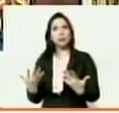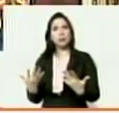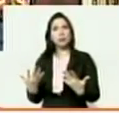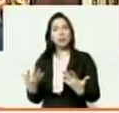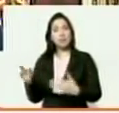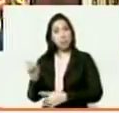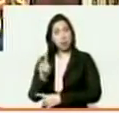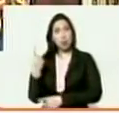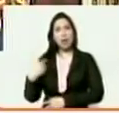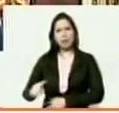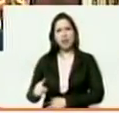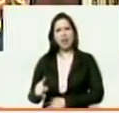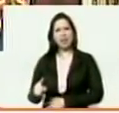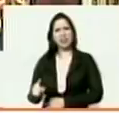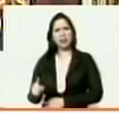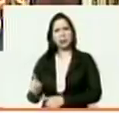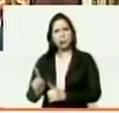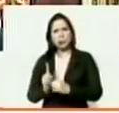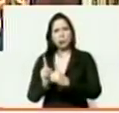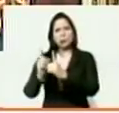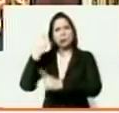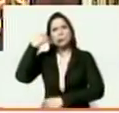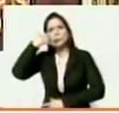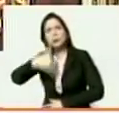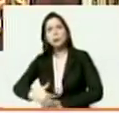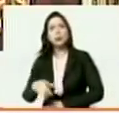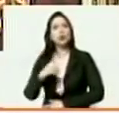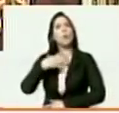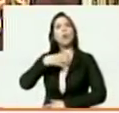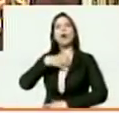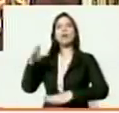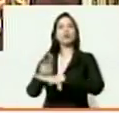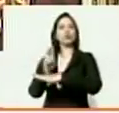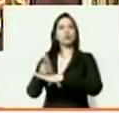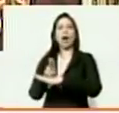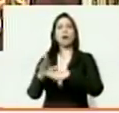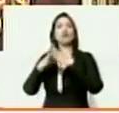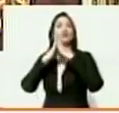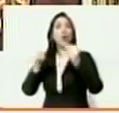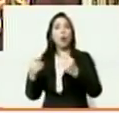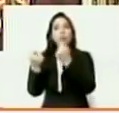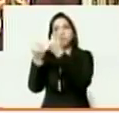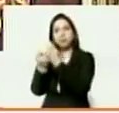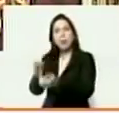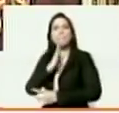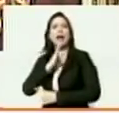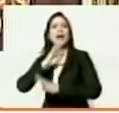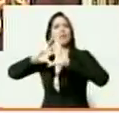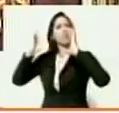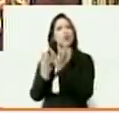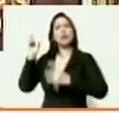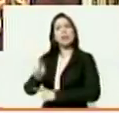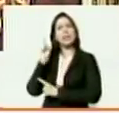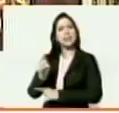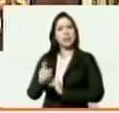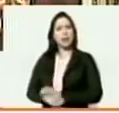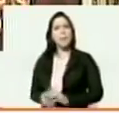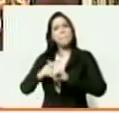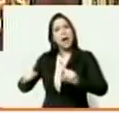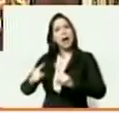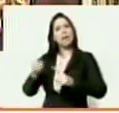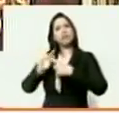Venezuela tiene perseguida, congelada, inutilizada todas las cuentas bancarias en el mundo que necesita para